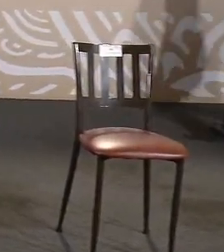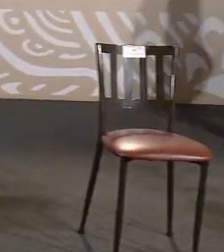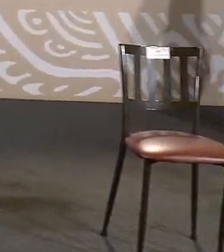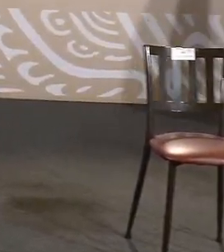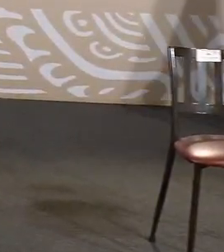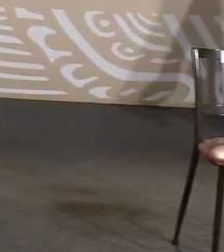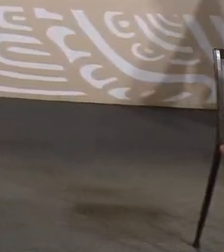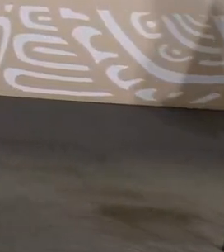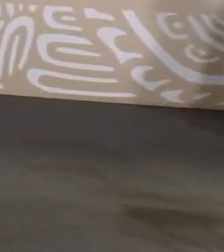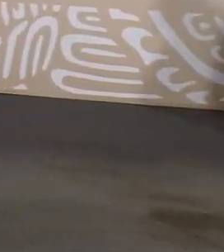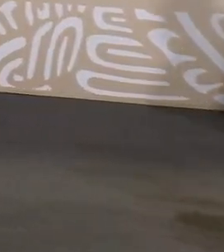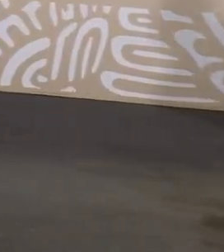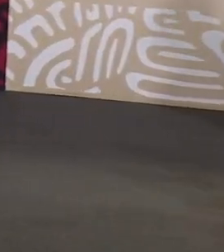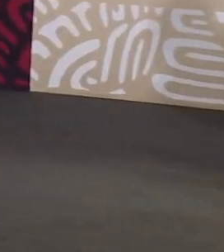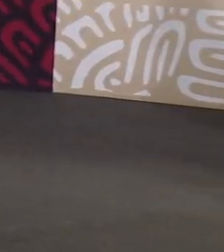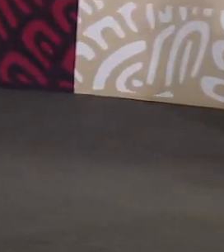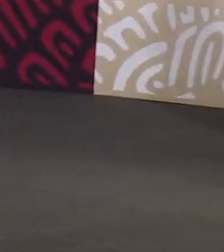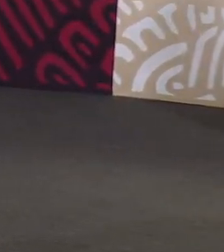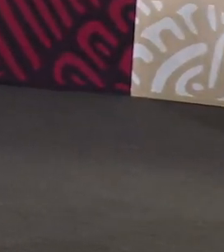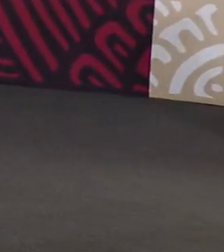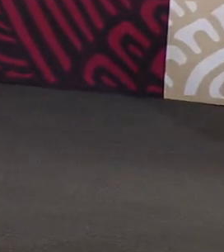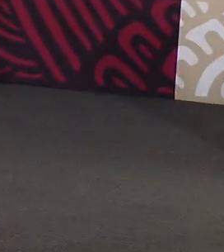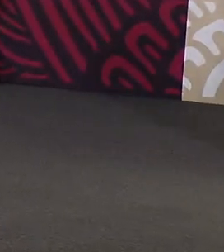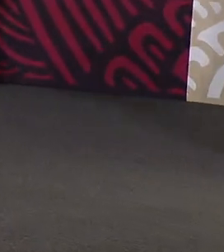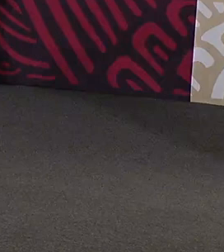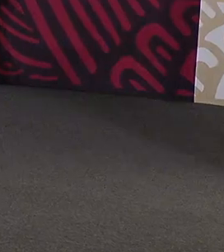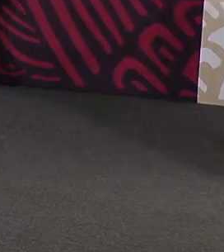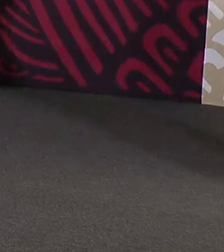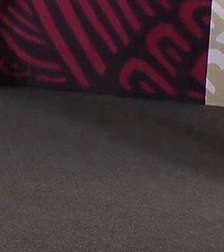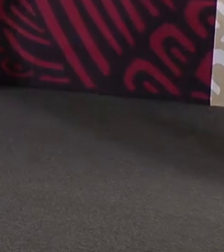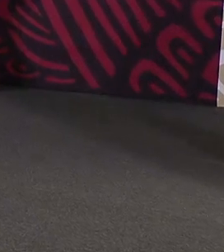Ánimo. Ánimo.